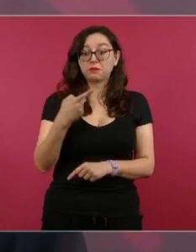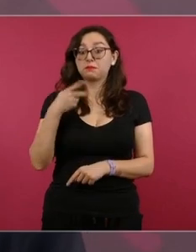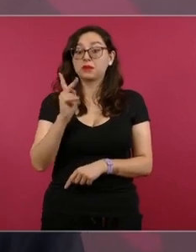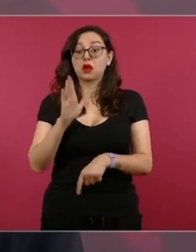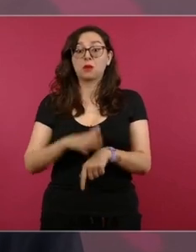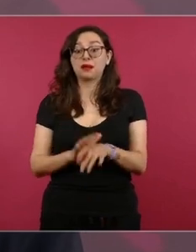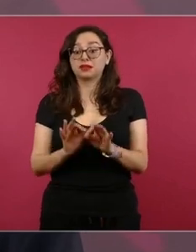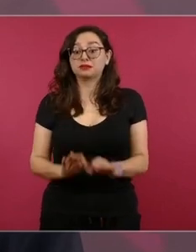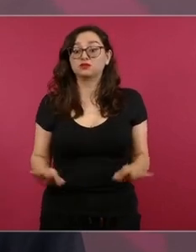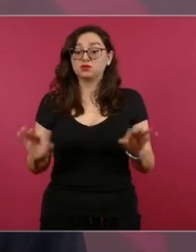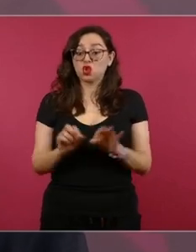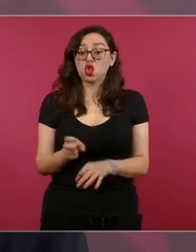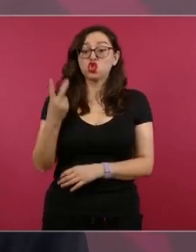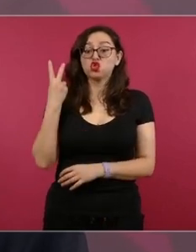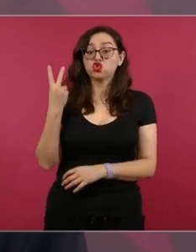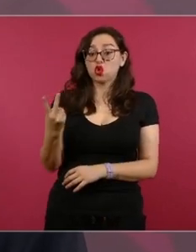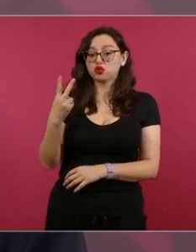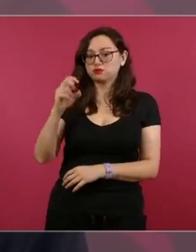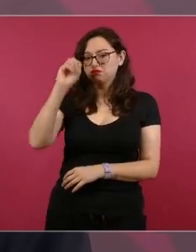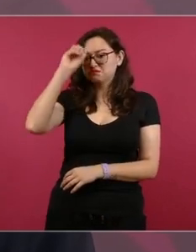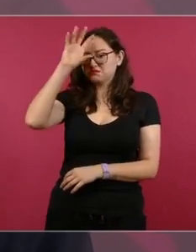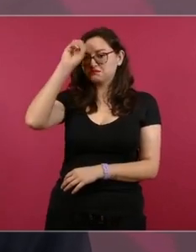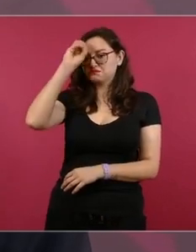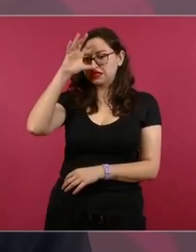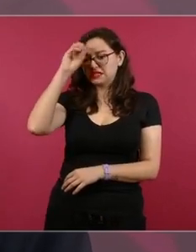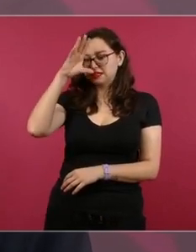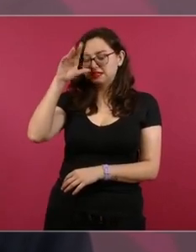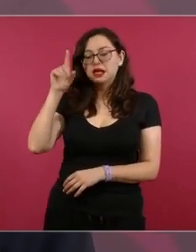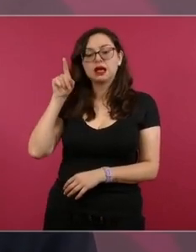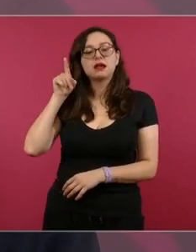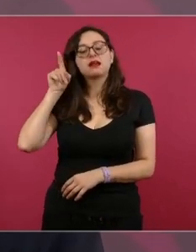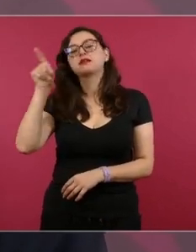en Coahuila, y se va a informar qué avance